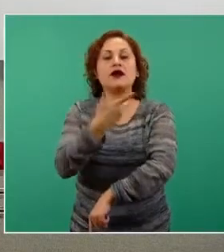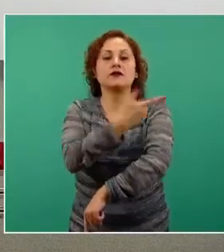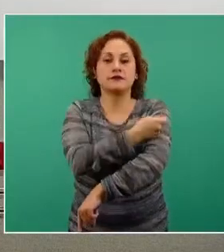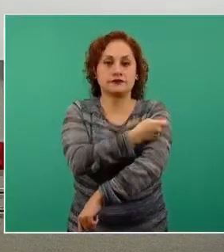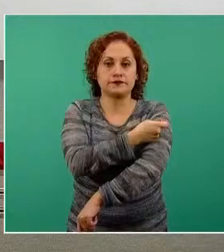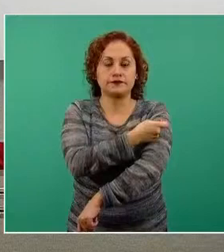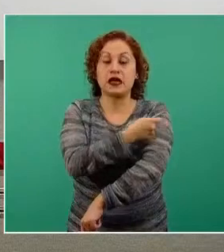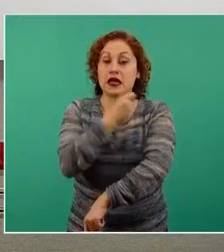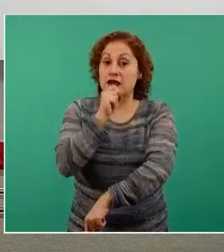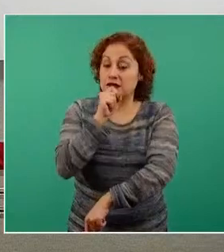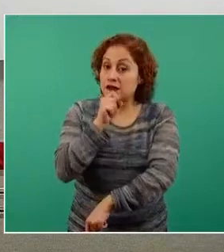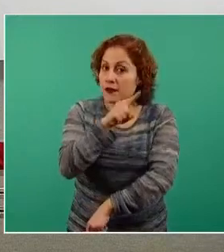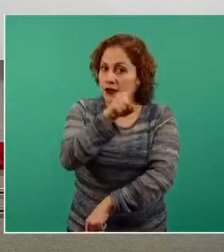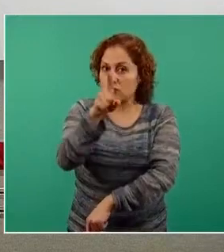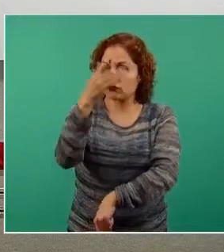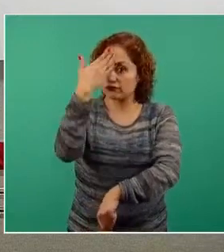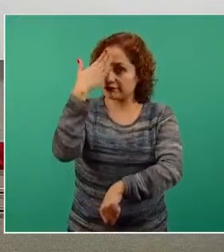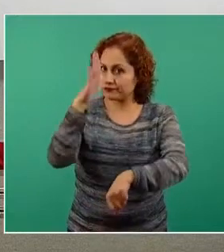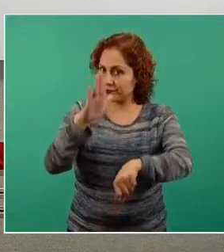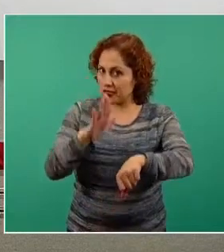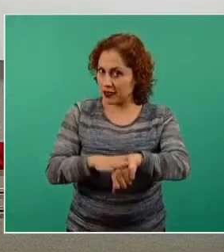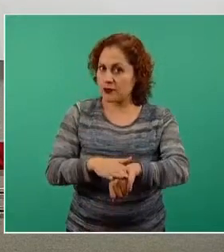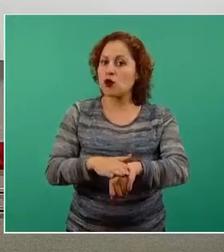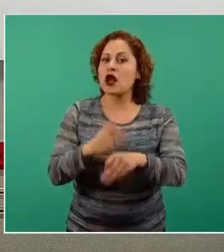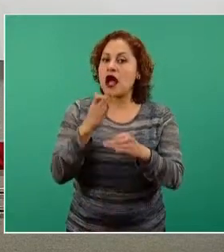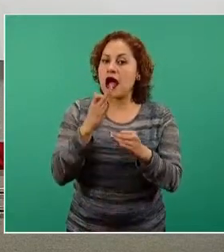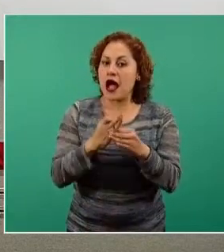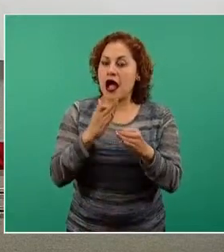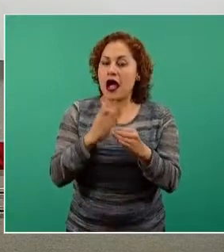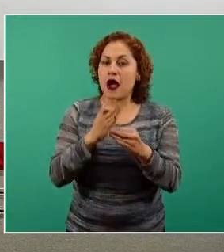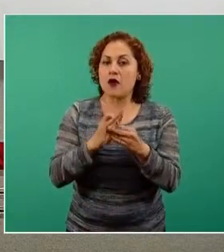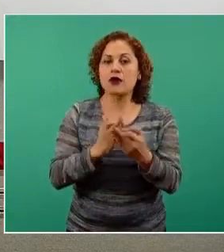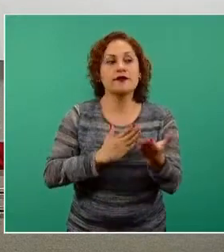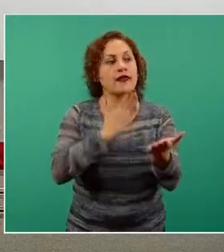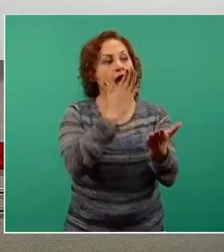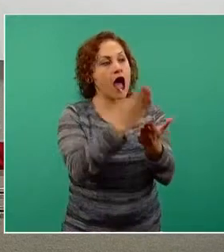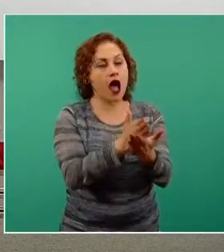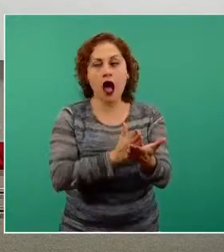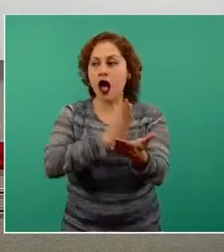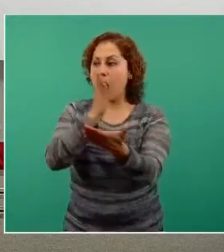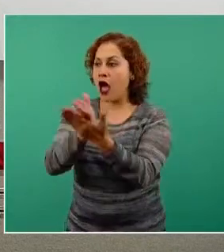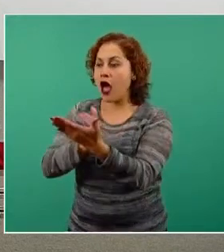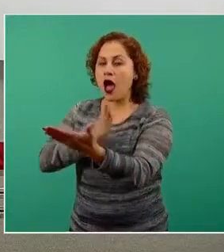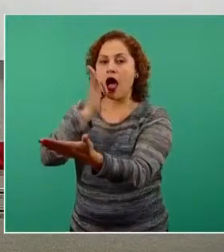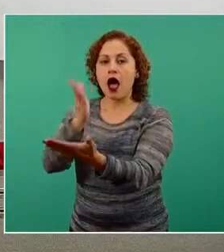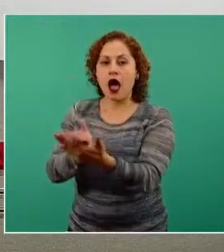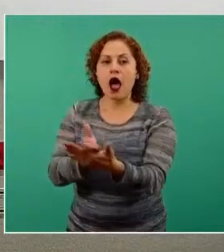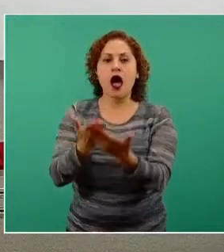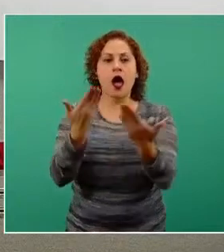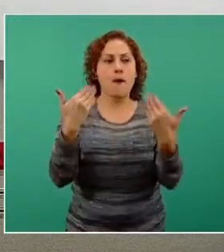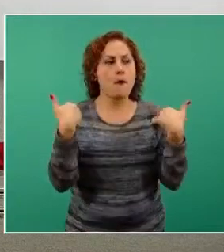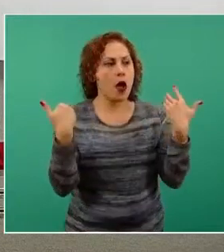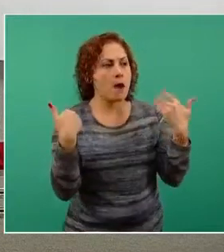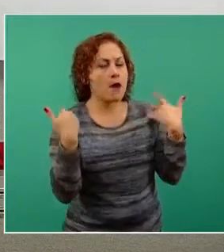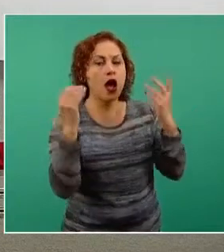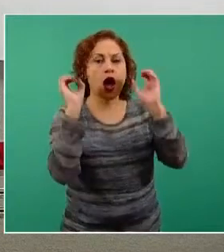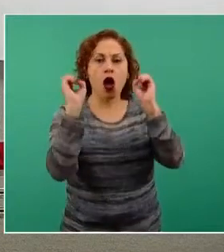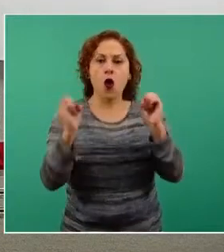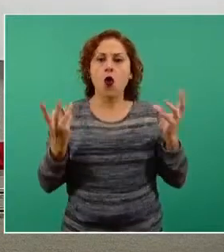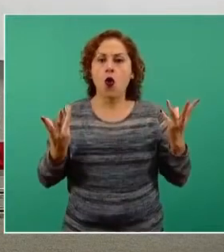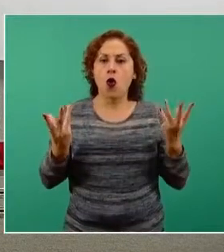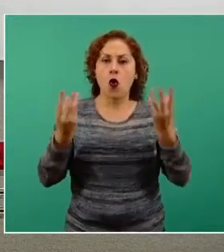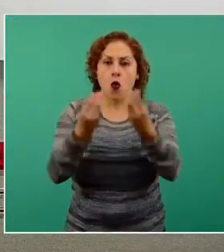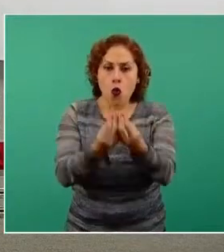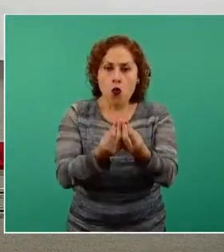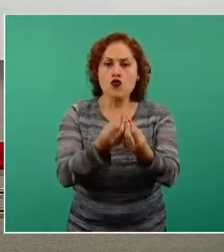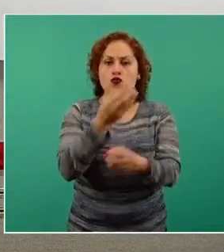es momento de estar en asistencia a fiestas, en estos días de asueto,